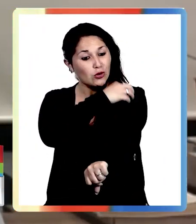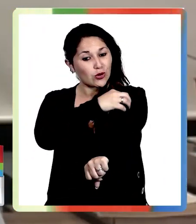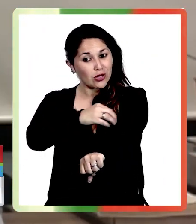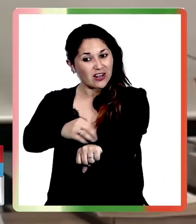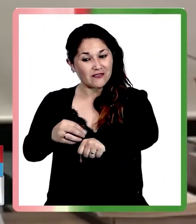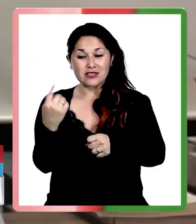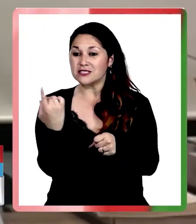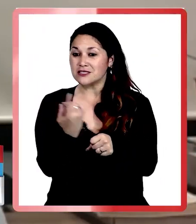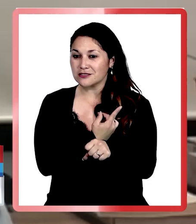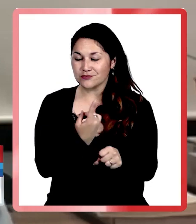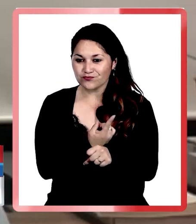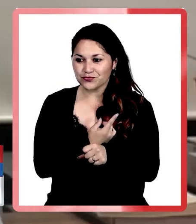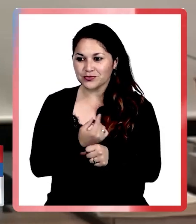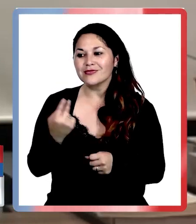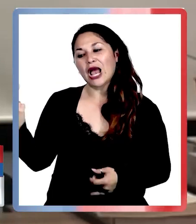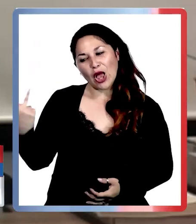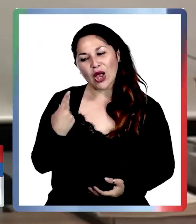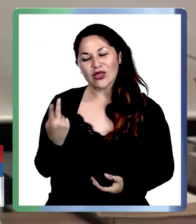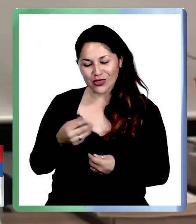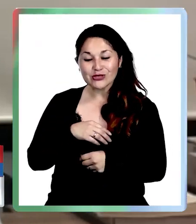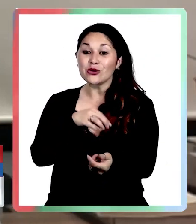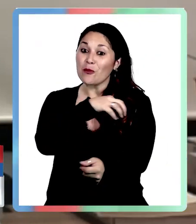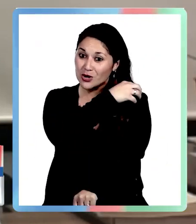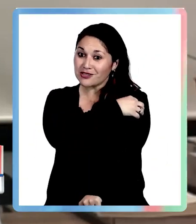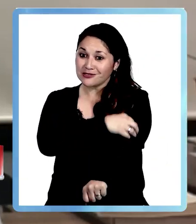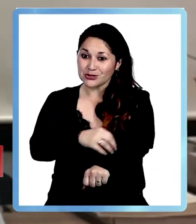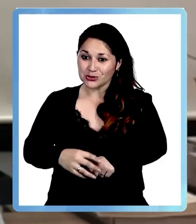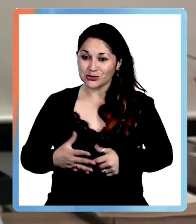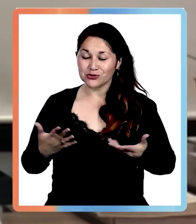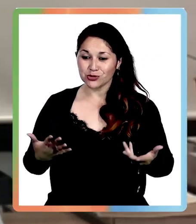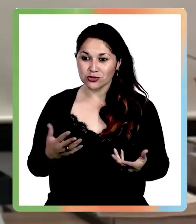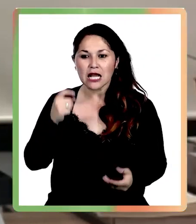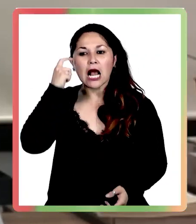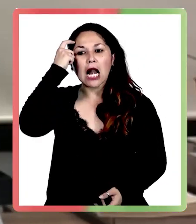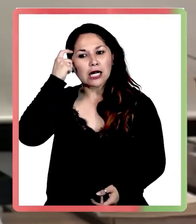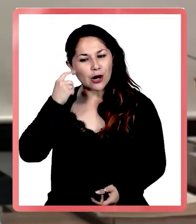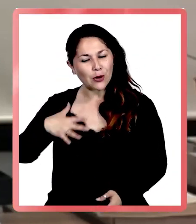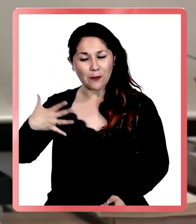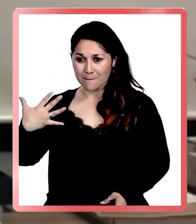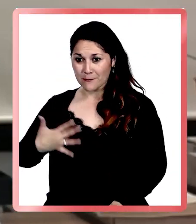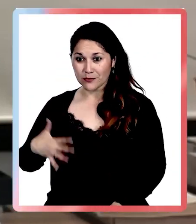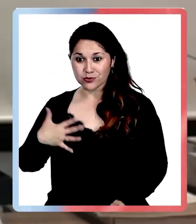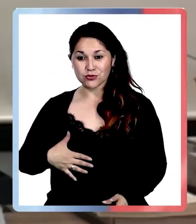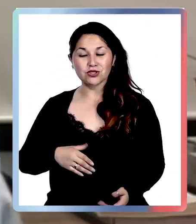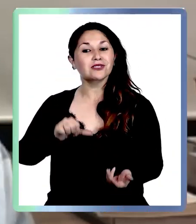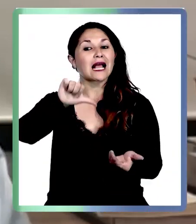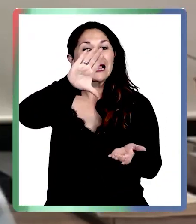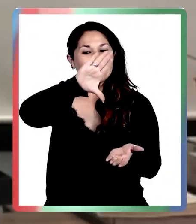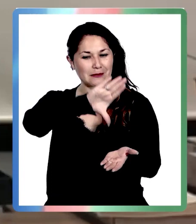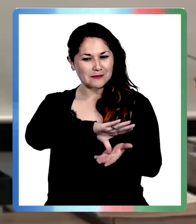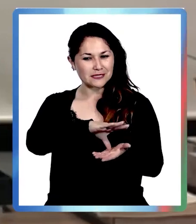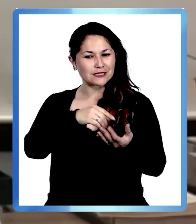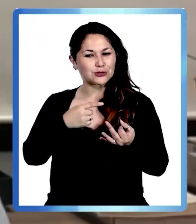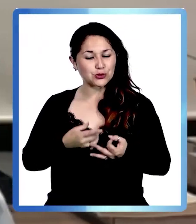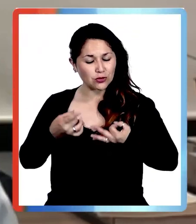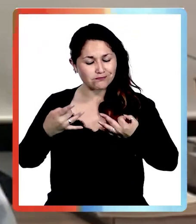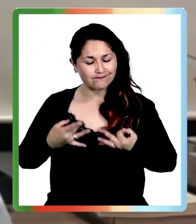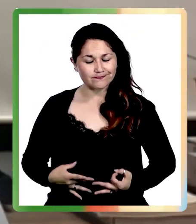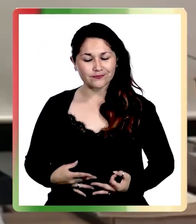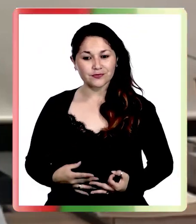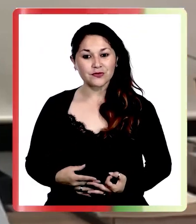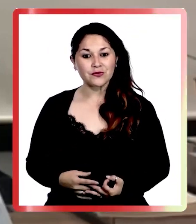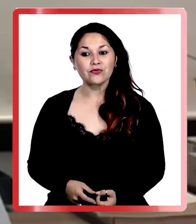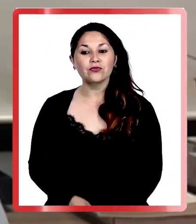Chile. Usted y yo somos de regiones y creo que son la parte importante del país y creo que tenemos